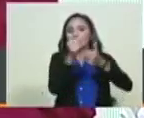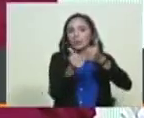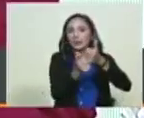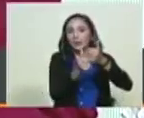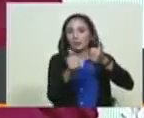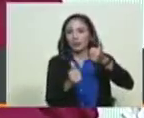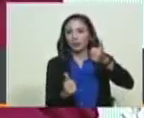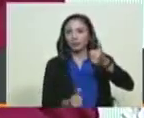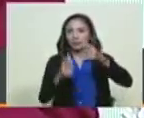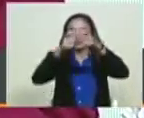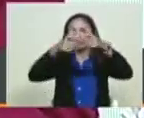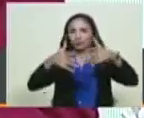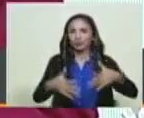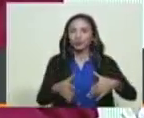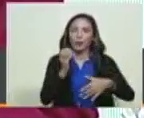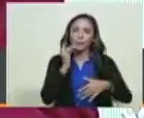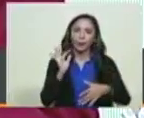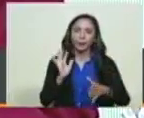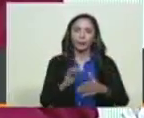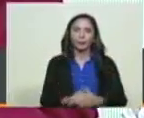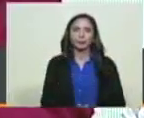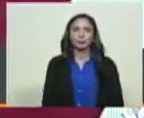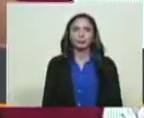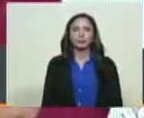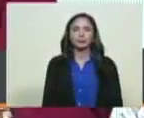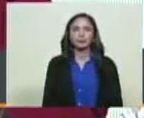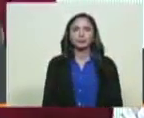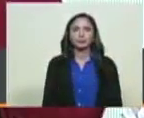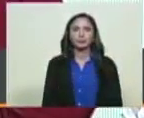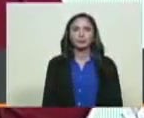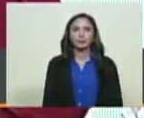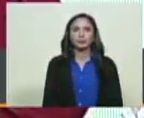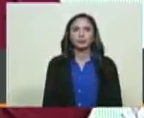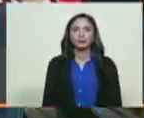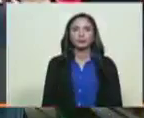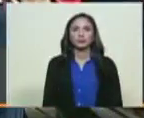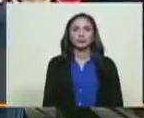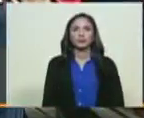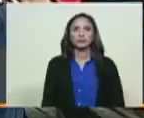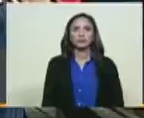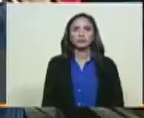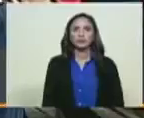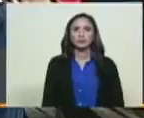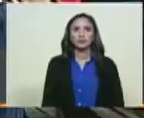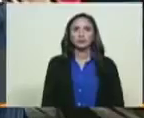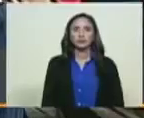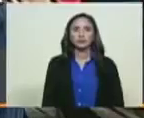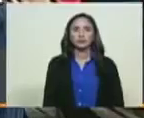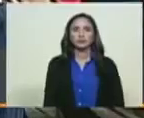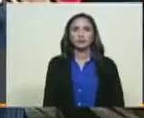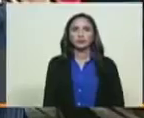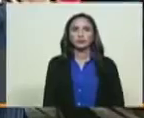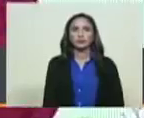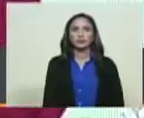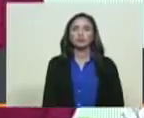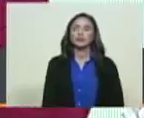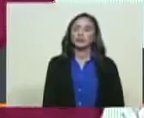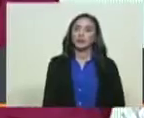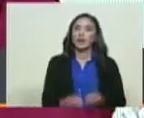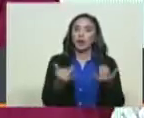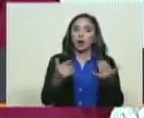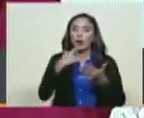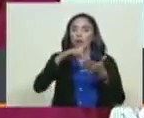sectoriales lo cual es muy bueno y territorial yo estoy ahora recibiendo las